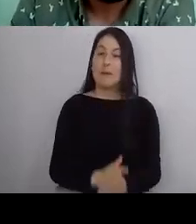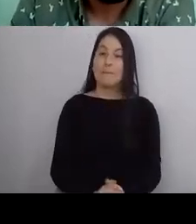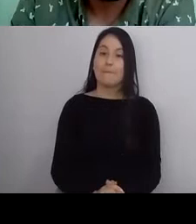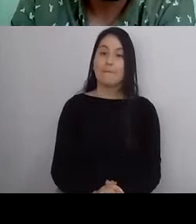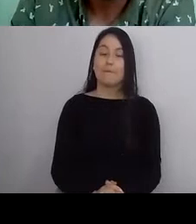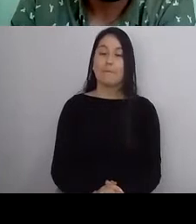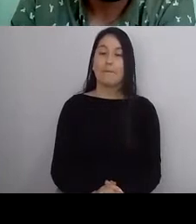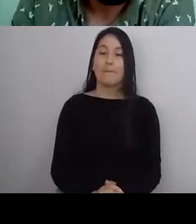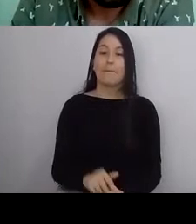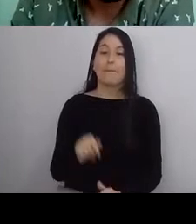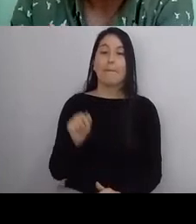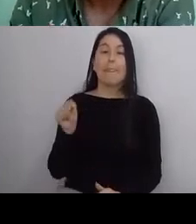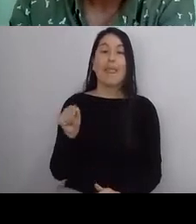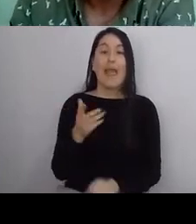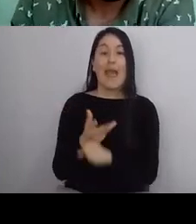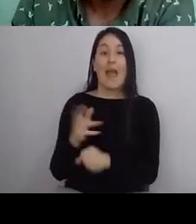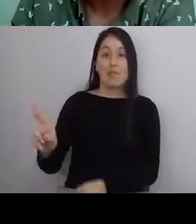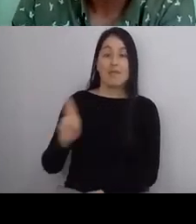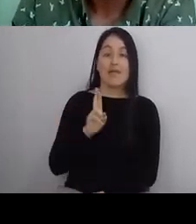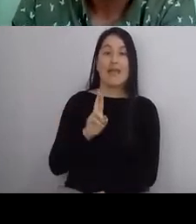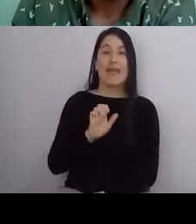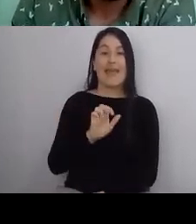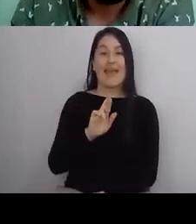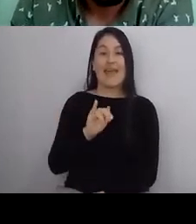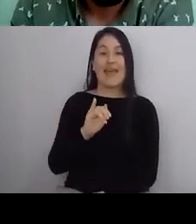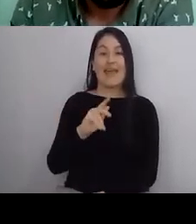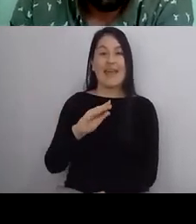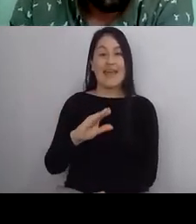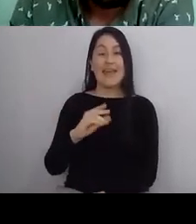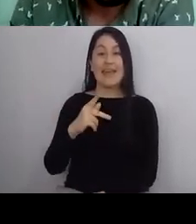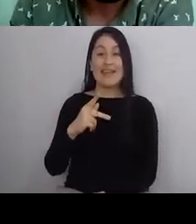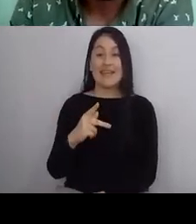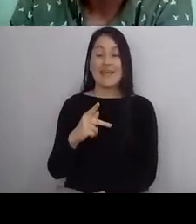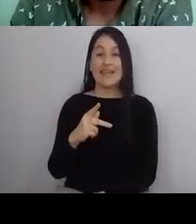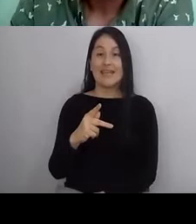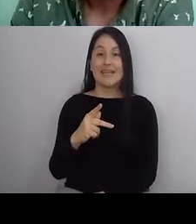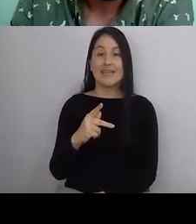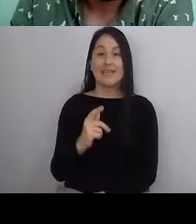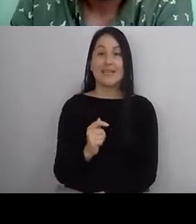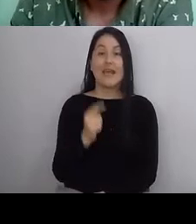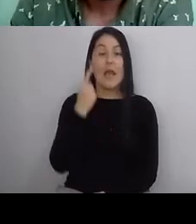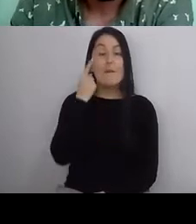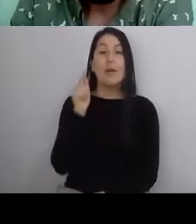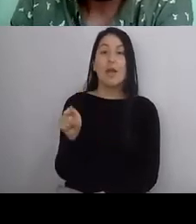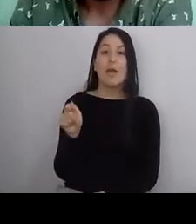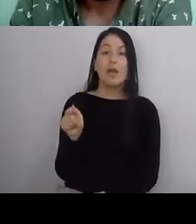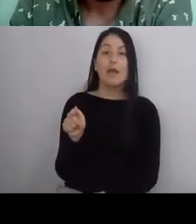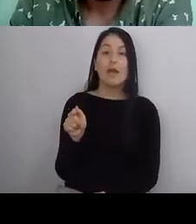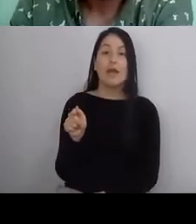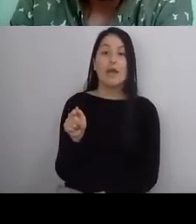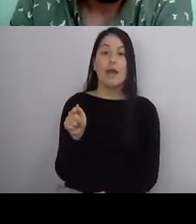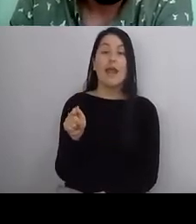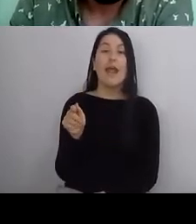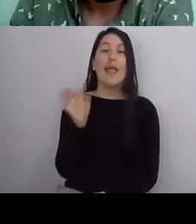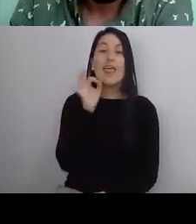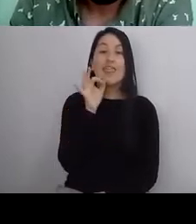mensaje de A Edis ver. Morrell, no sé si su apellido se pronuncia de, como lo acabo de decir, pero ¿Ya? ella o él indica que